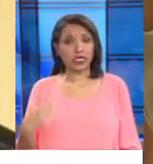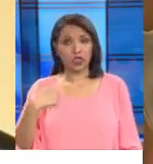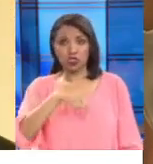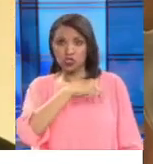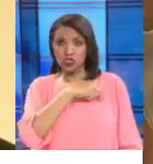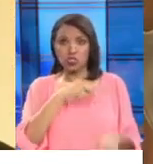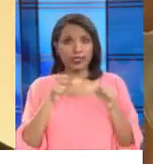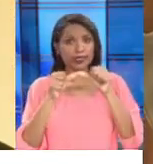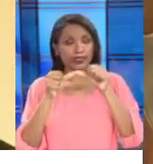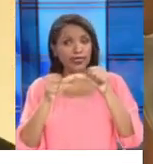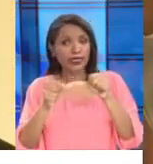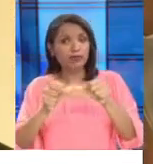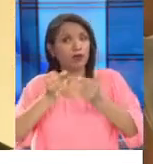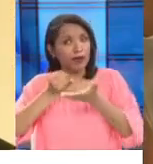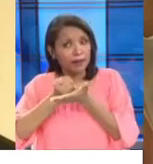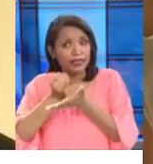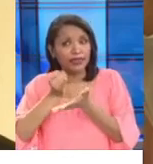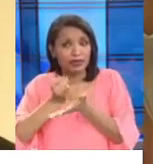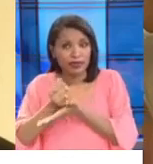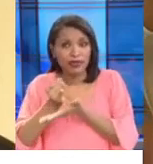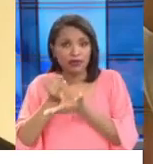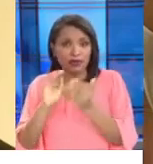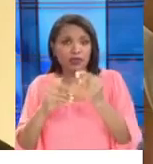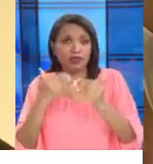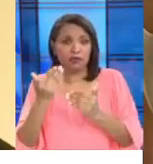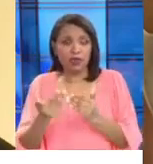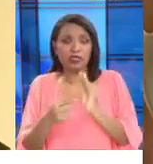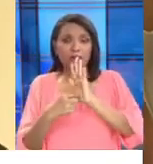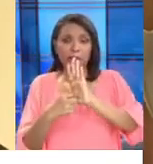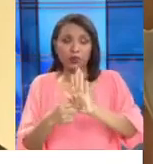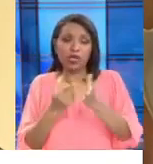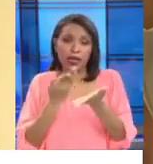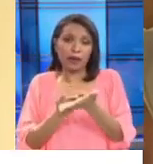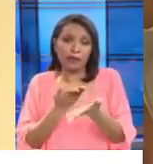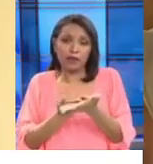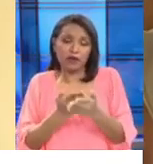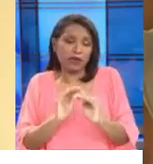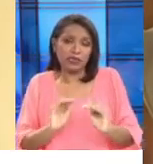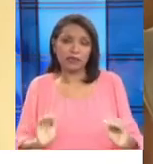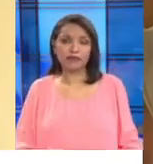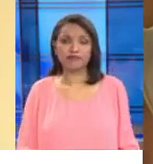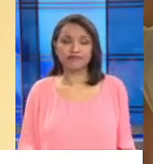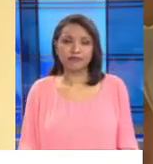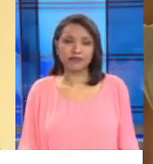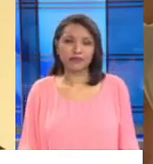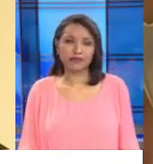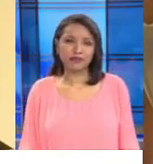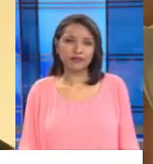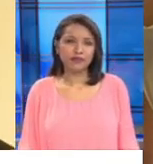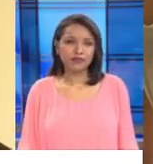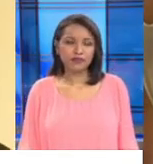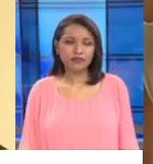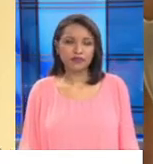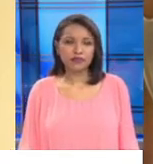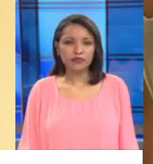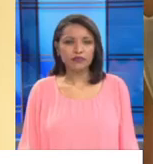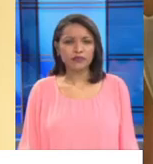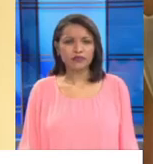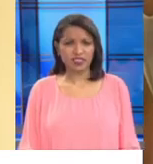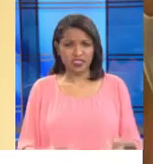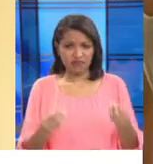que existe en la investigación, pues, y en su momento se presentarán los elementos de convicción para eso. ¿Y también suficientes elementos para